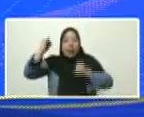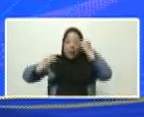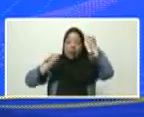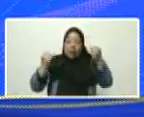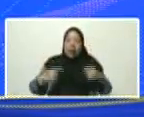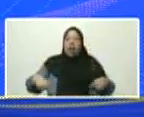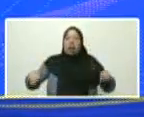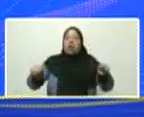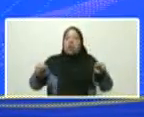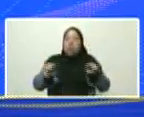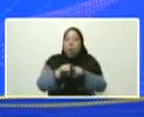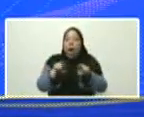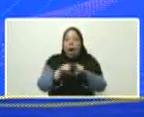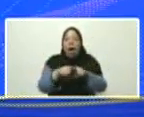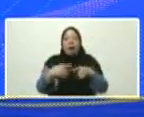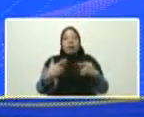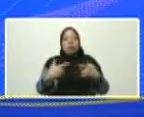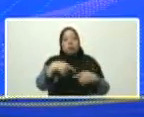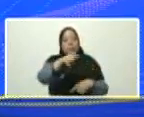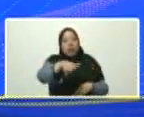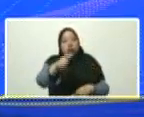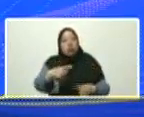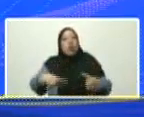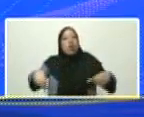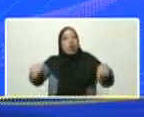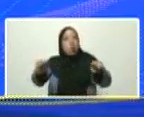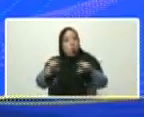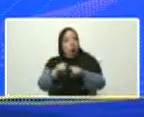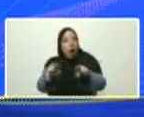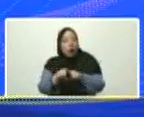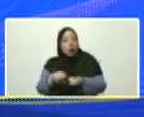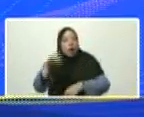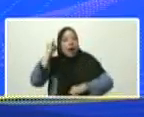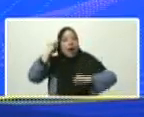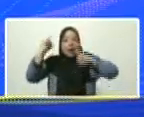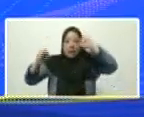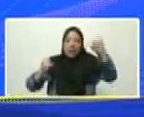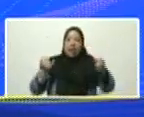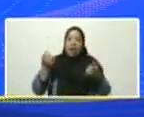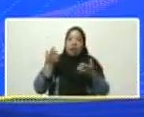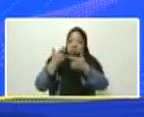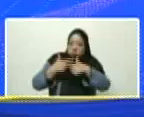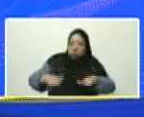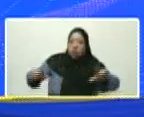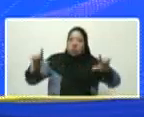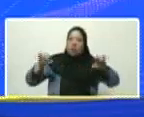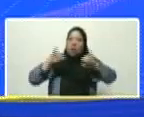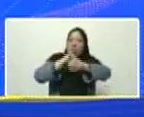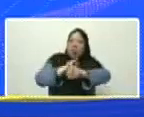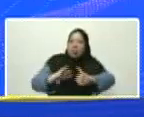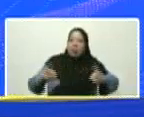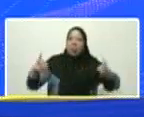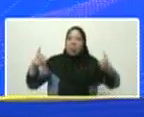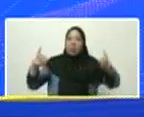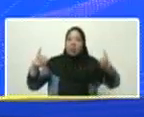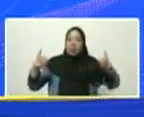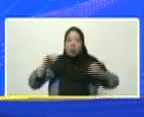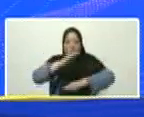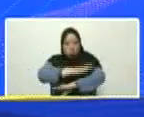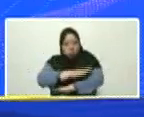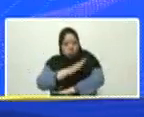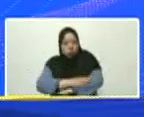igualdad, sus ideas republicanas, sus ideas de libertad, de independencia, de dignidad,